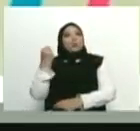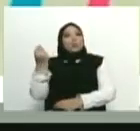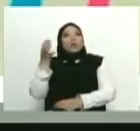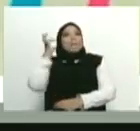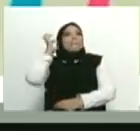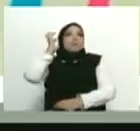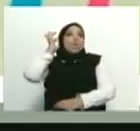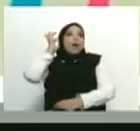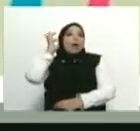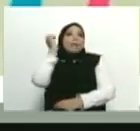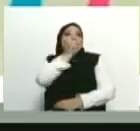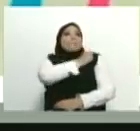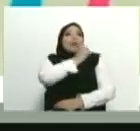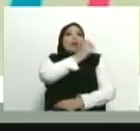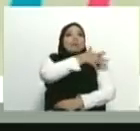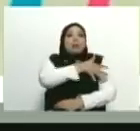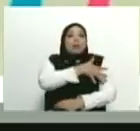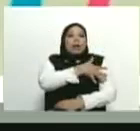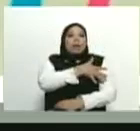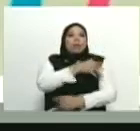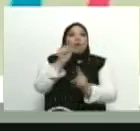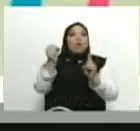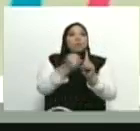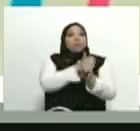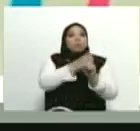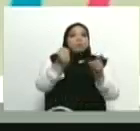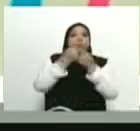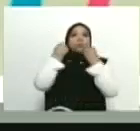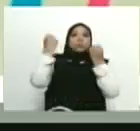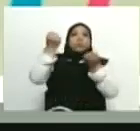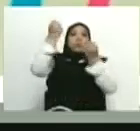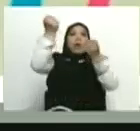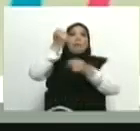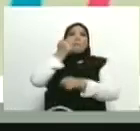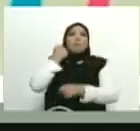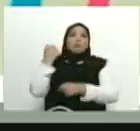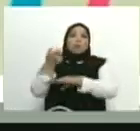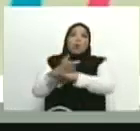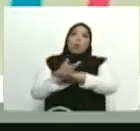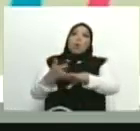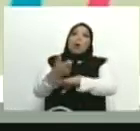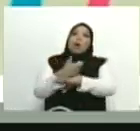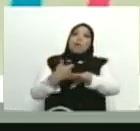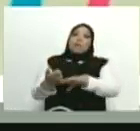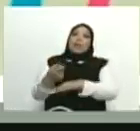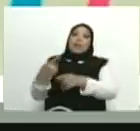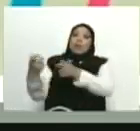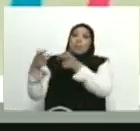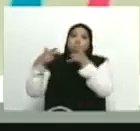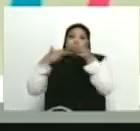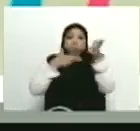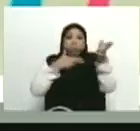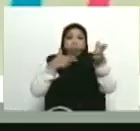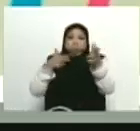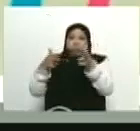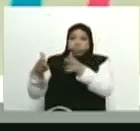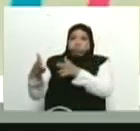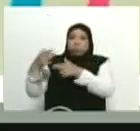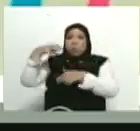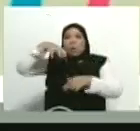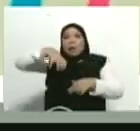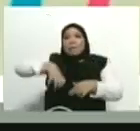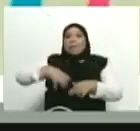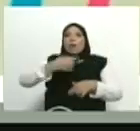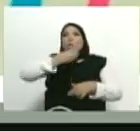palestina, en su lucha contra los abusos de los gobiernos terroristas que desde el Estado